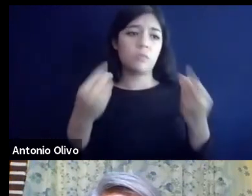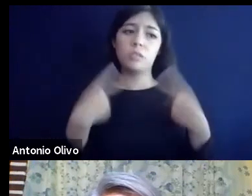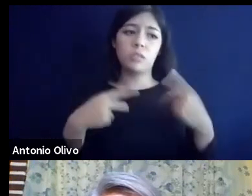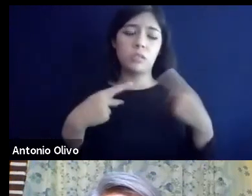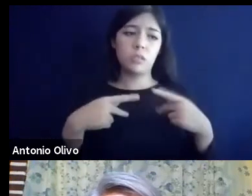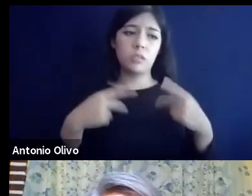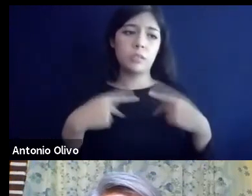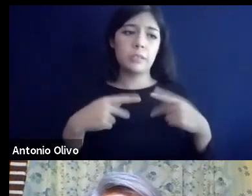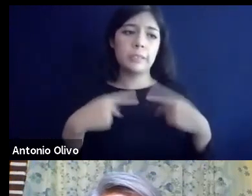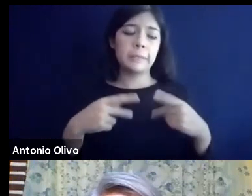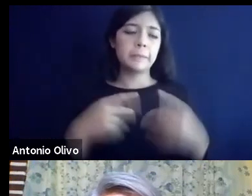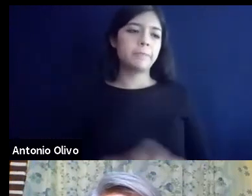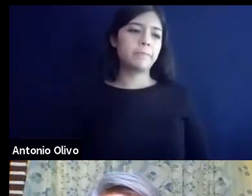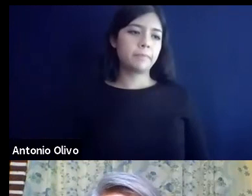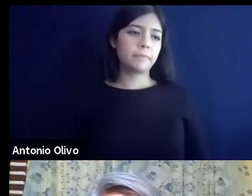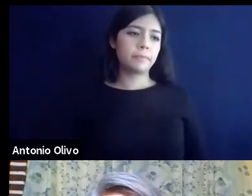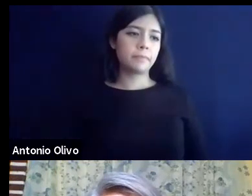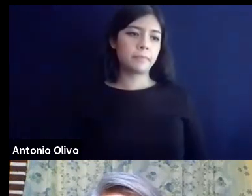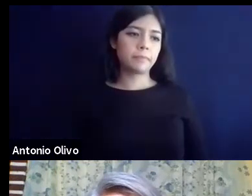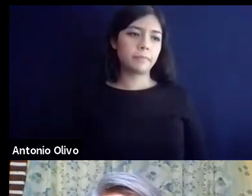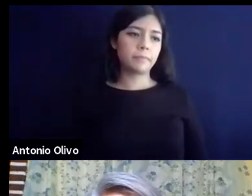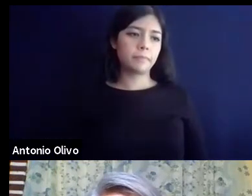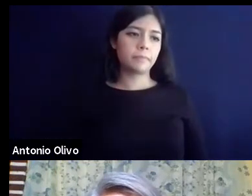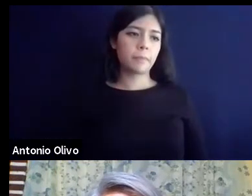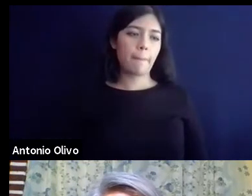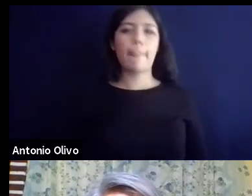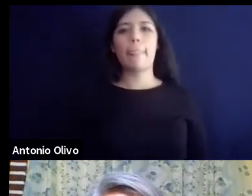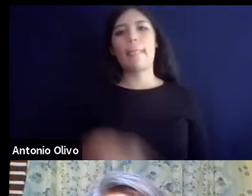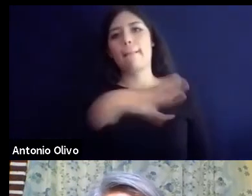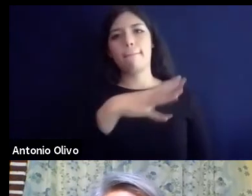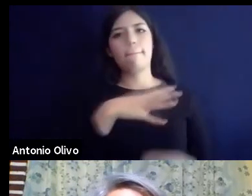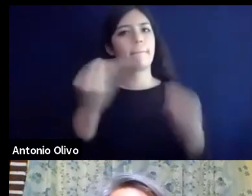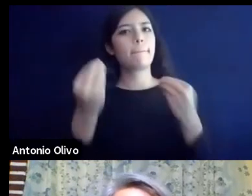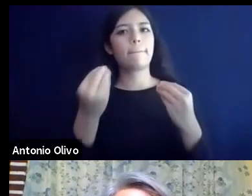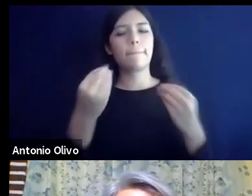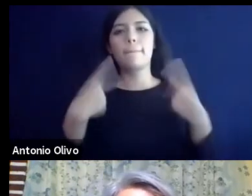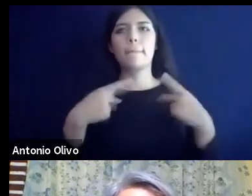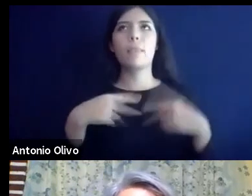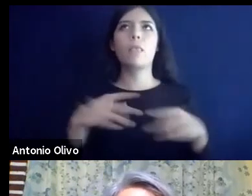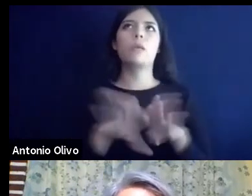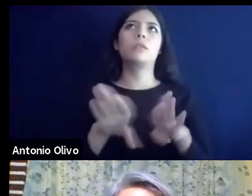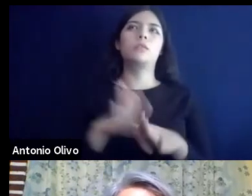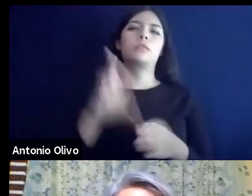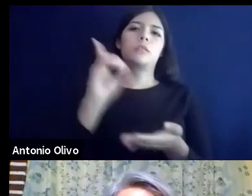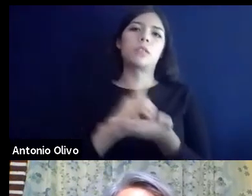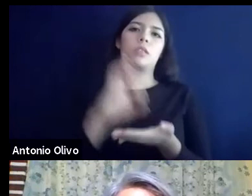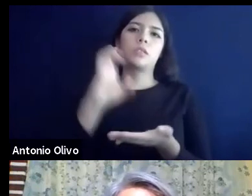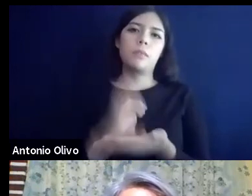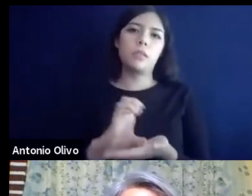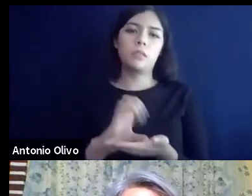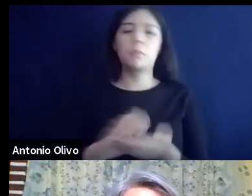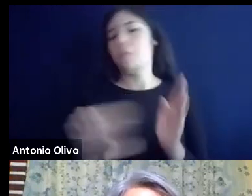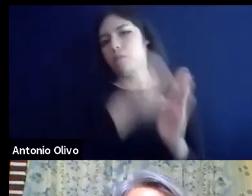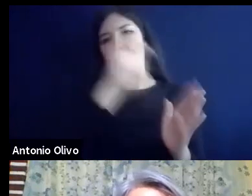la discapacidad y el analfabetismo, la falta de información. Entonces le dices a la gente, tengo parálisis cerebral en mi